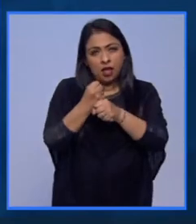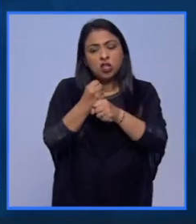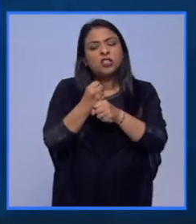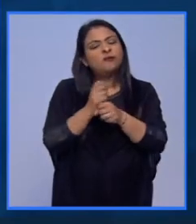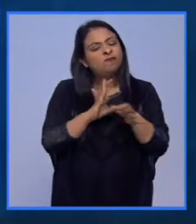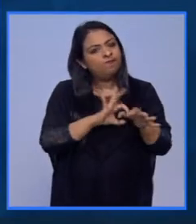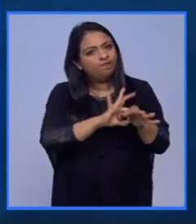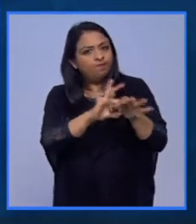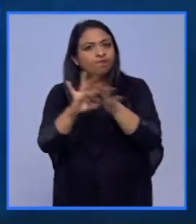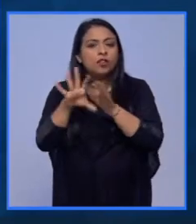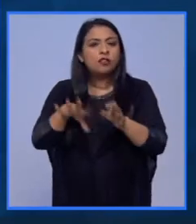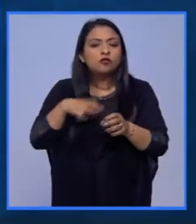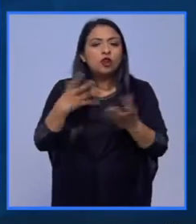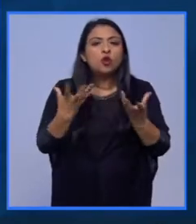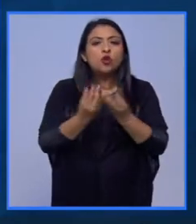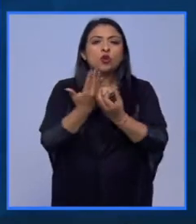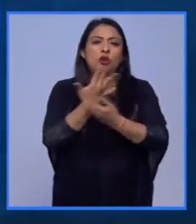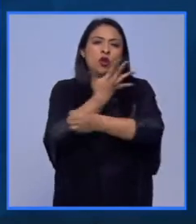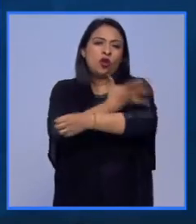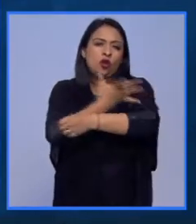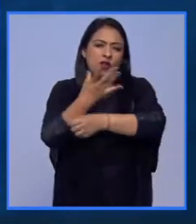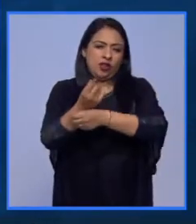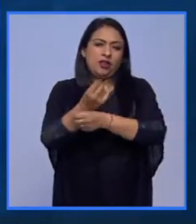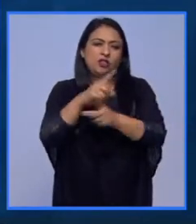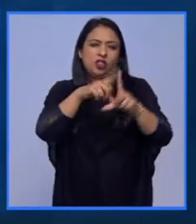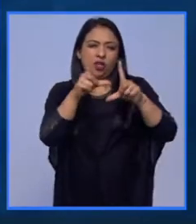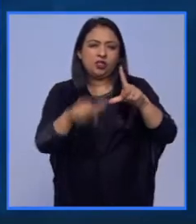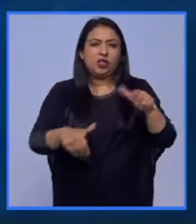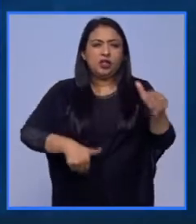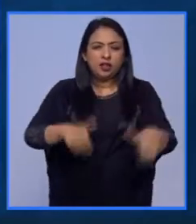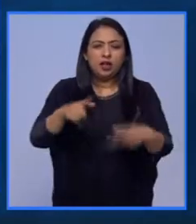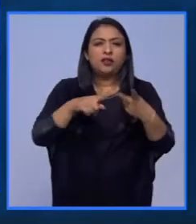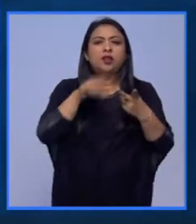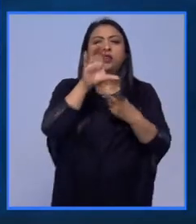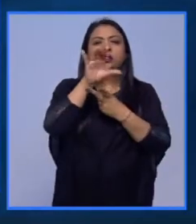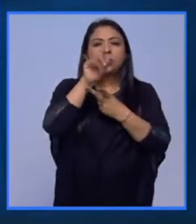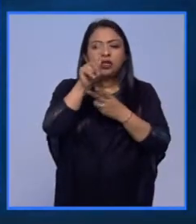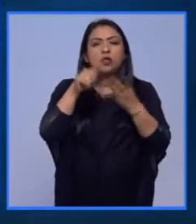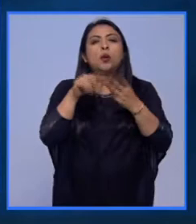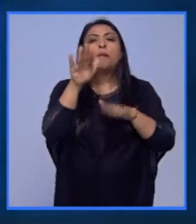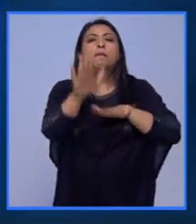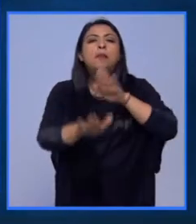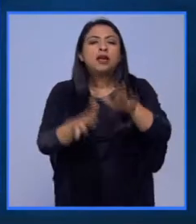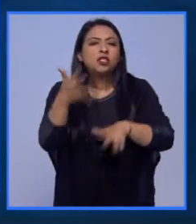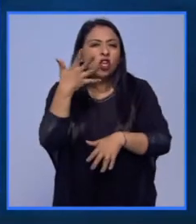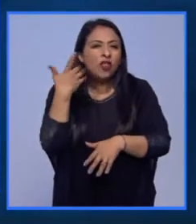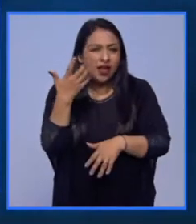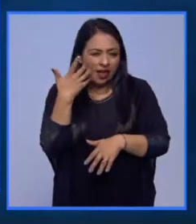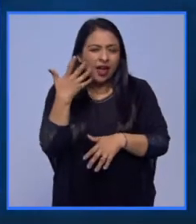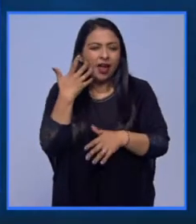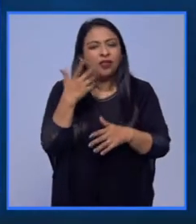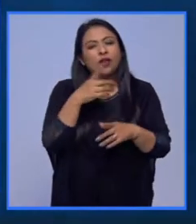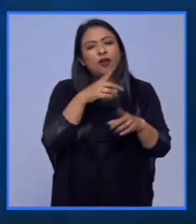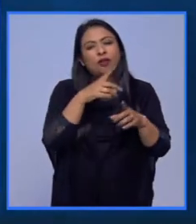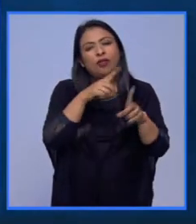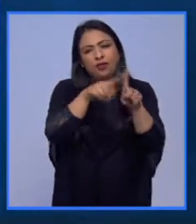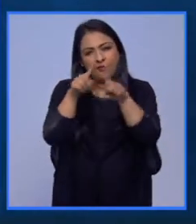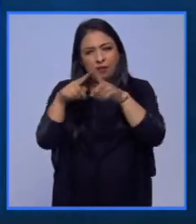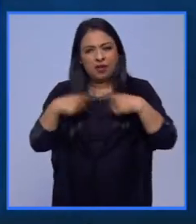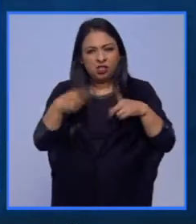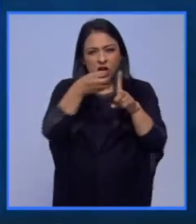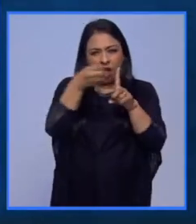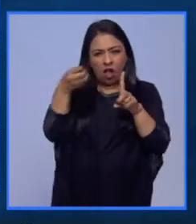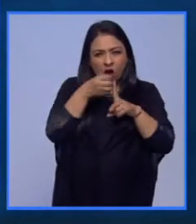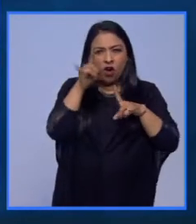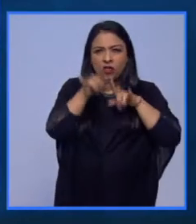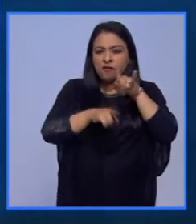unir esfuerzos con la Coordinación Nacional de Teatro, con CITRU, con Paso de Gato, que son parte de los organizadores de esta feria,